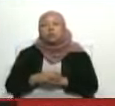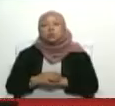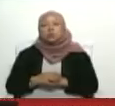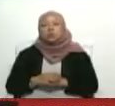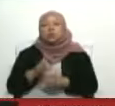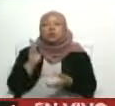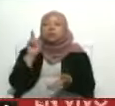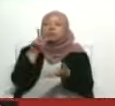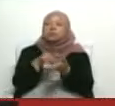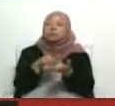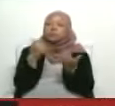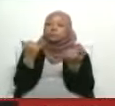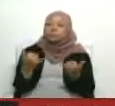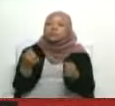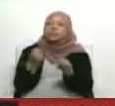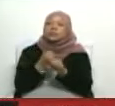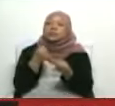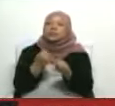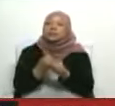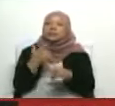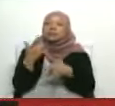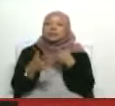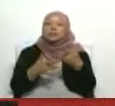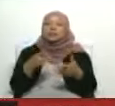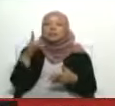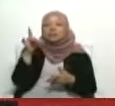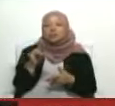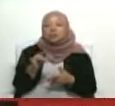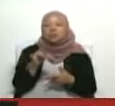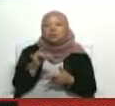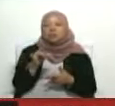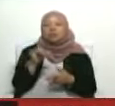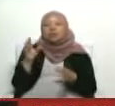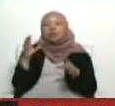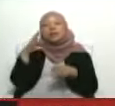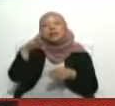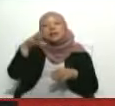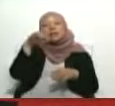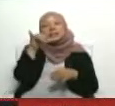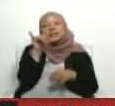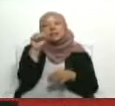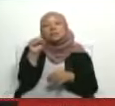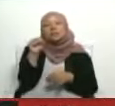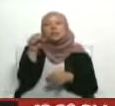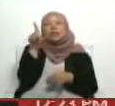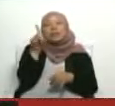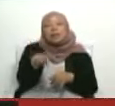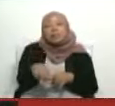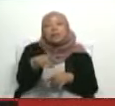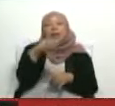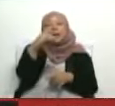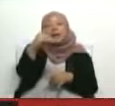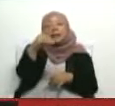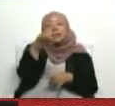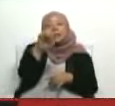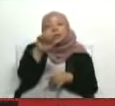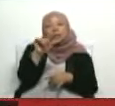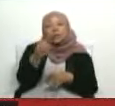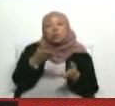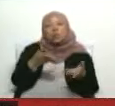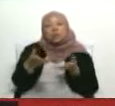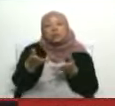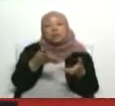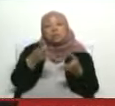la participación directa, esto está totalmente comprobado, de la CIA, de la DEA y de servicios